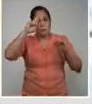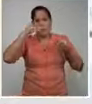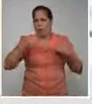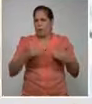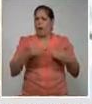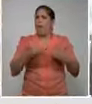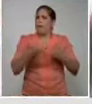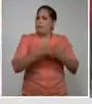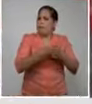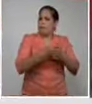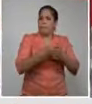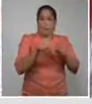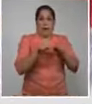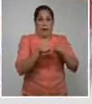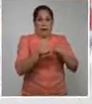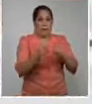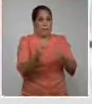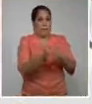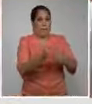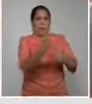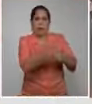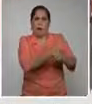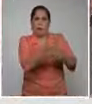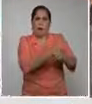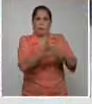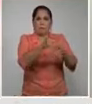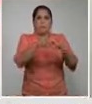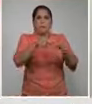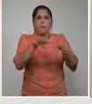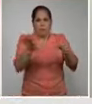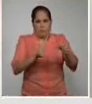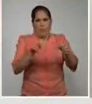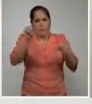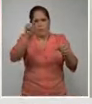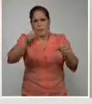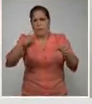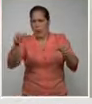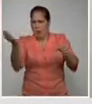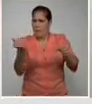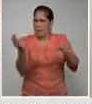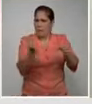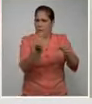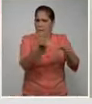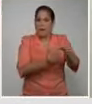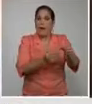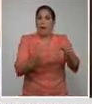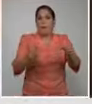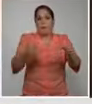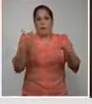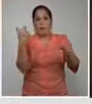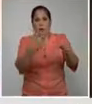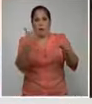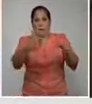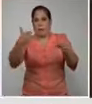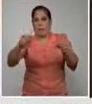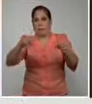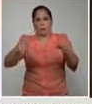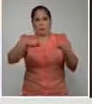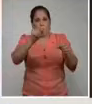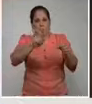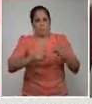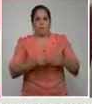enfrentar en el menor tiempo posible el proceso de captación de esas personas y administrar la primera dosis de la vacuna. Como tú decías, el hito de